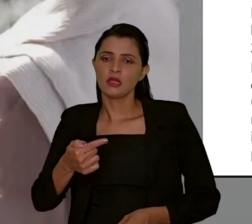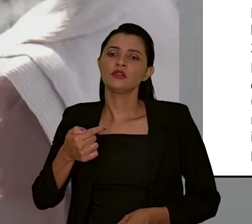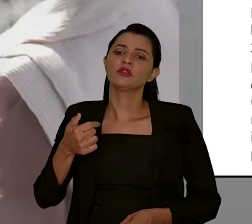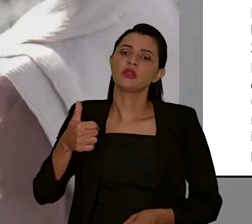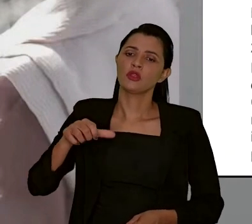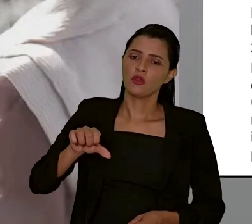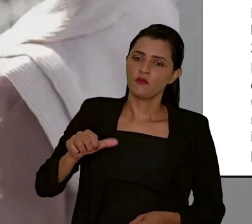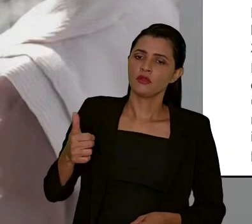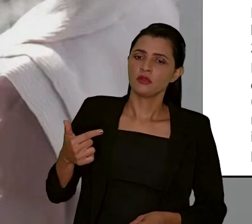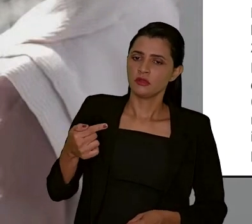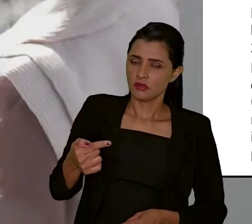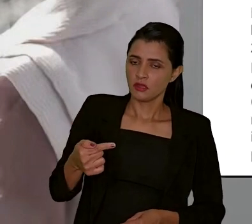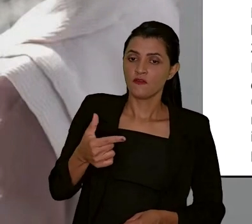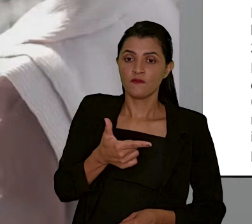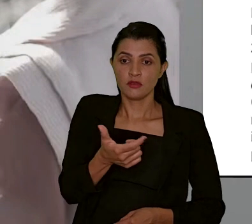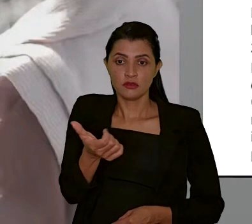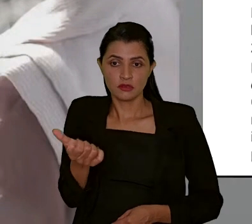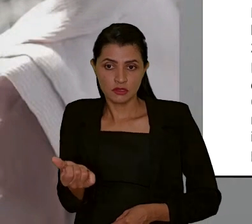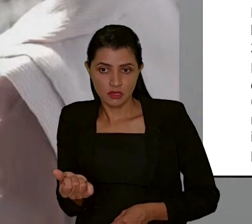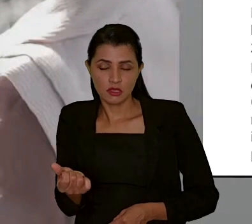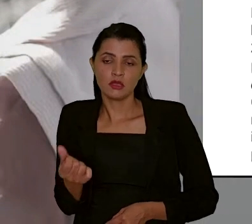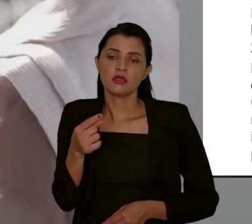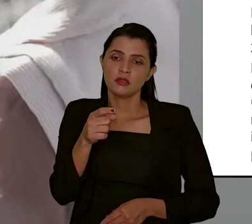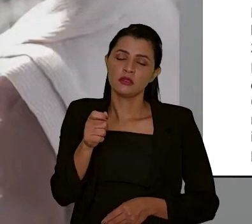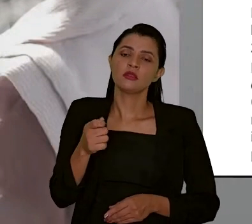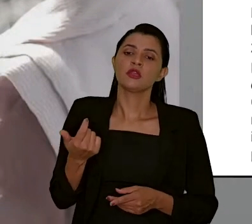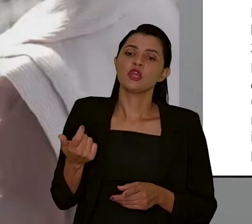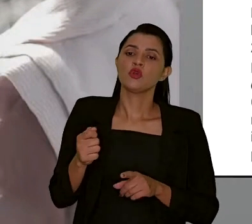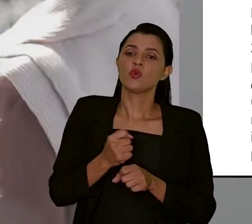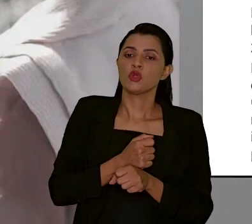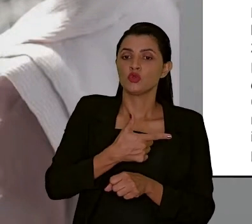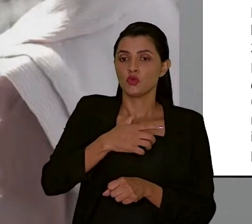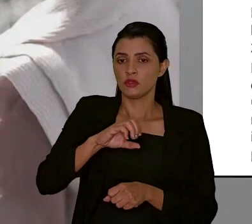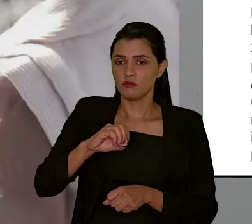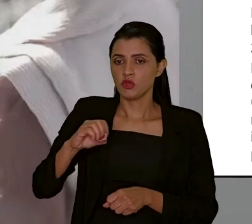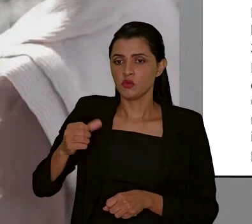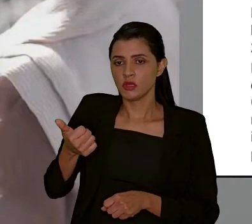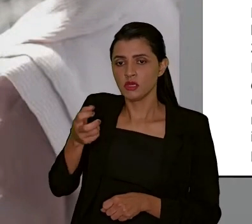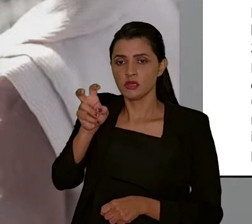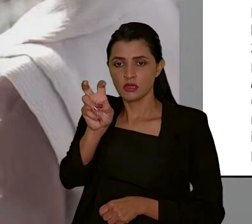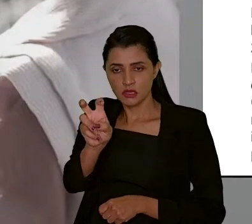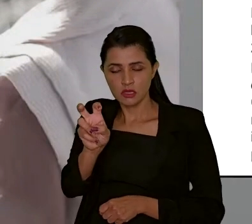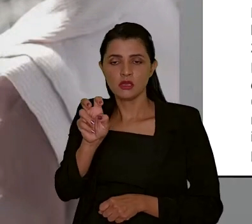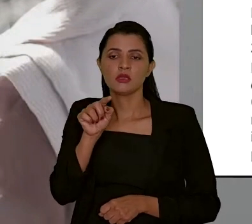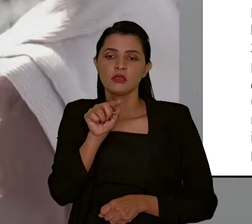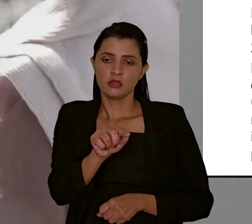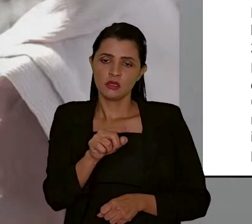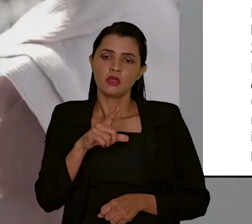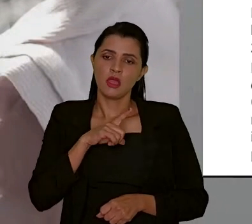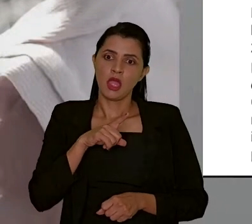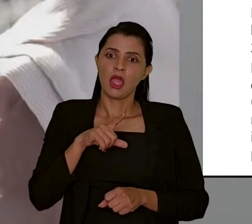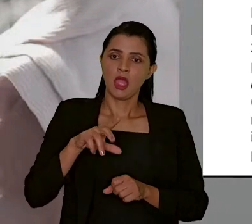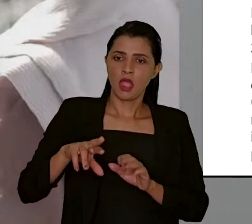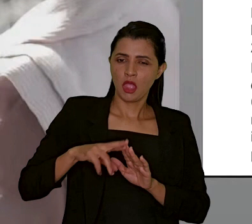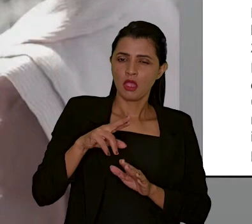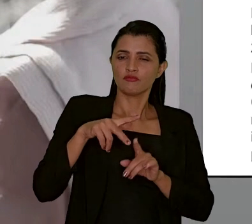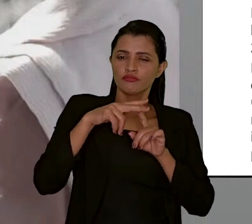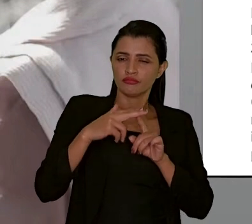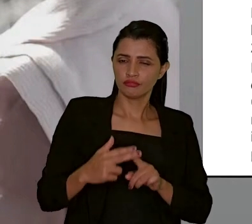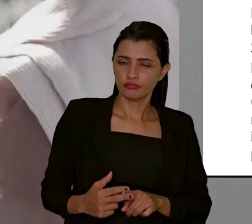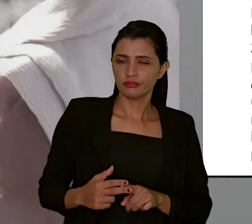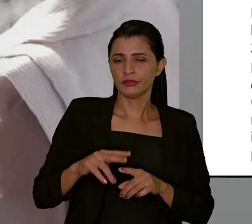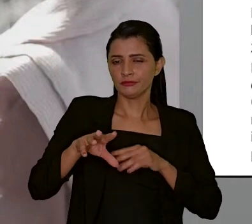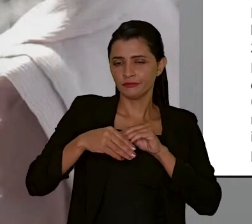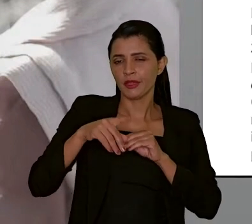27237, con fecha 26 del 11 de 2015, y está pendiente la ratificación, por lo que me